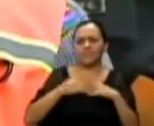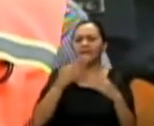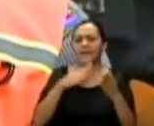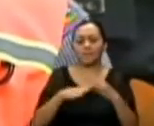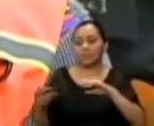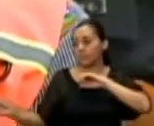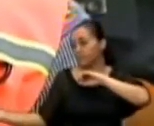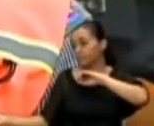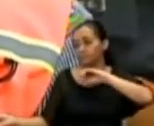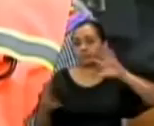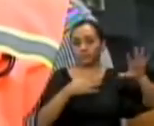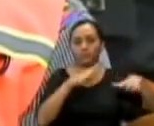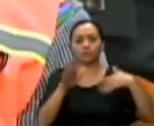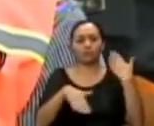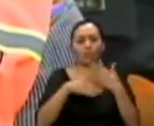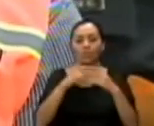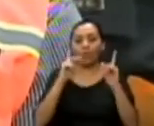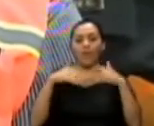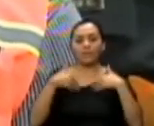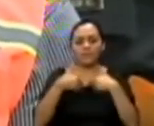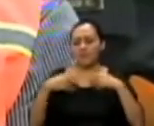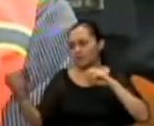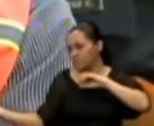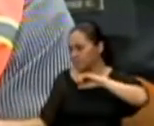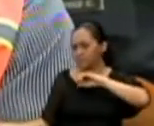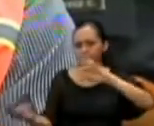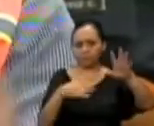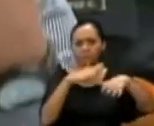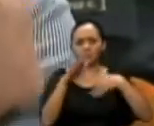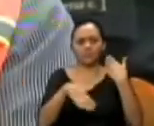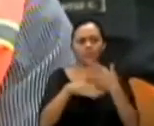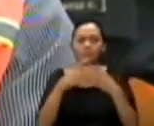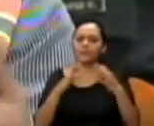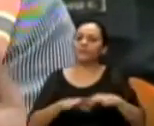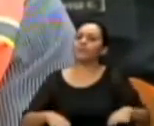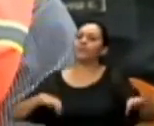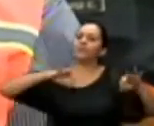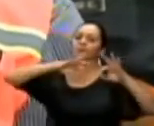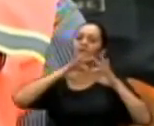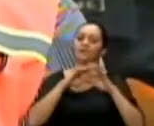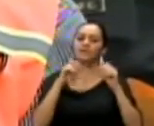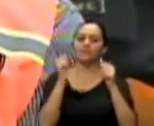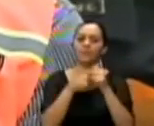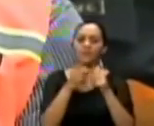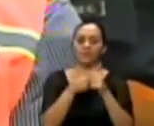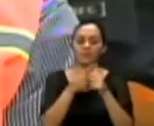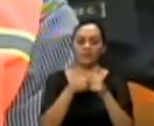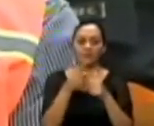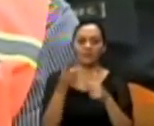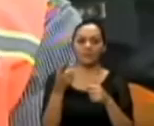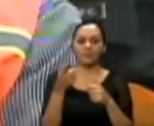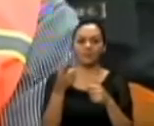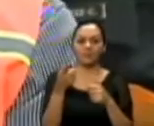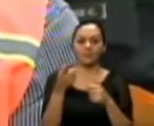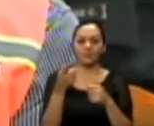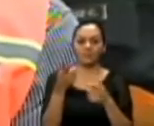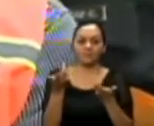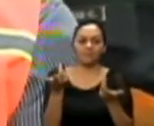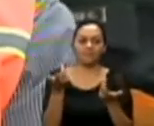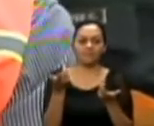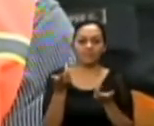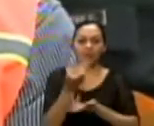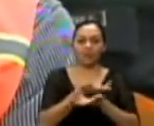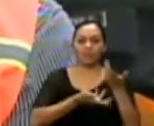el ganado es importante determinar el carácter el perfil epidemiológico de esas regionales quiere compartir un espacio